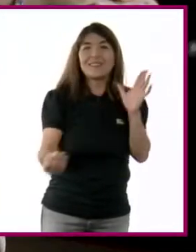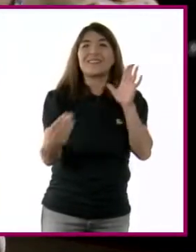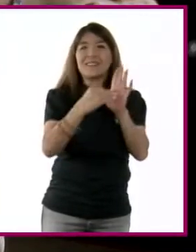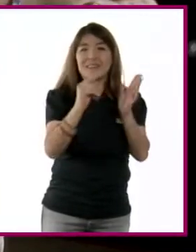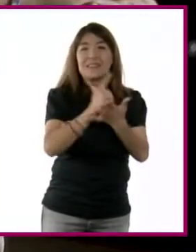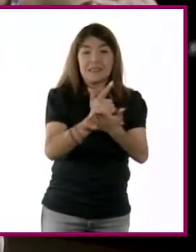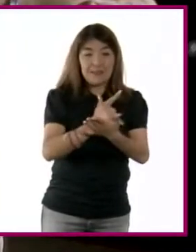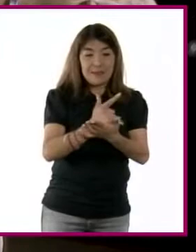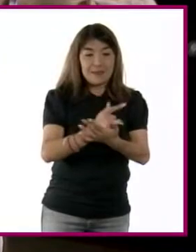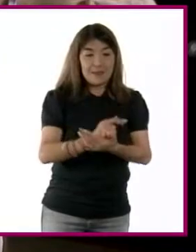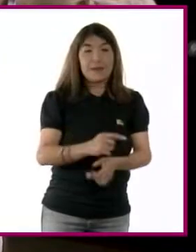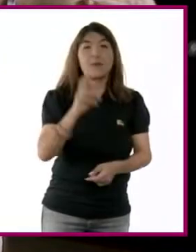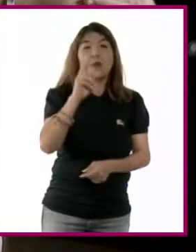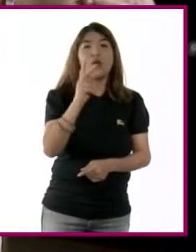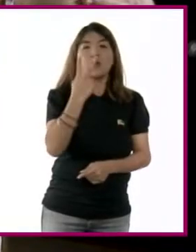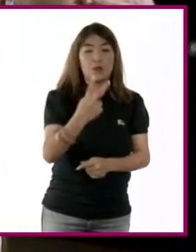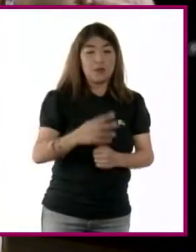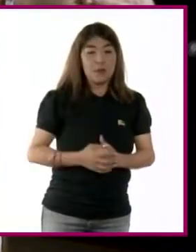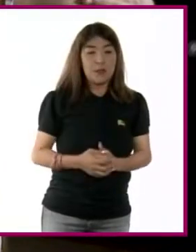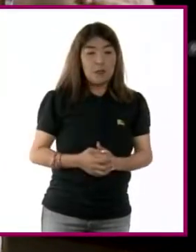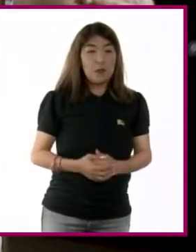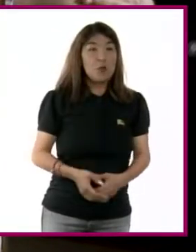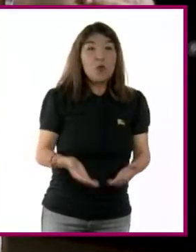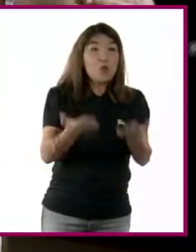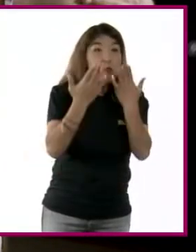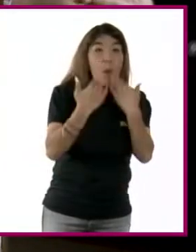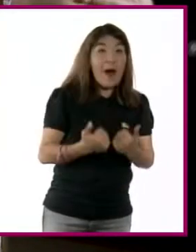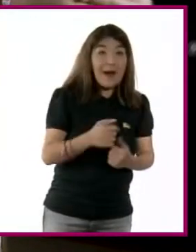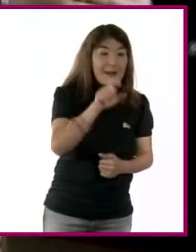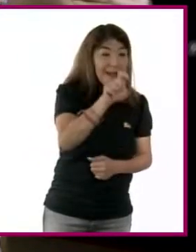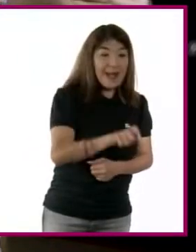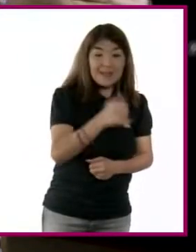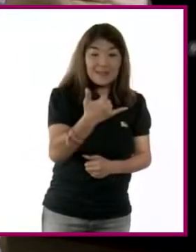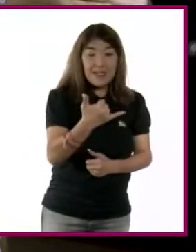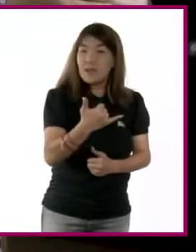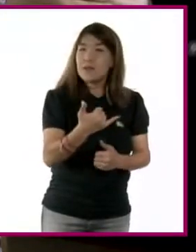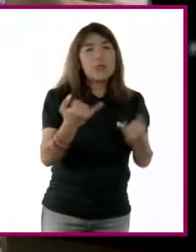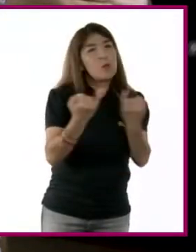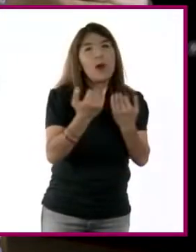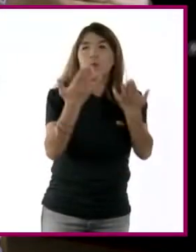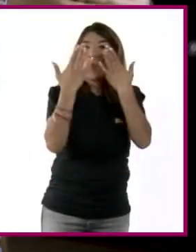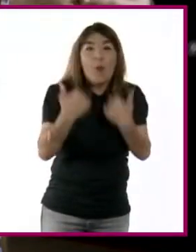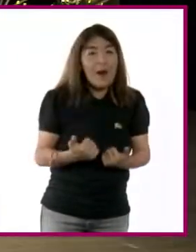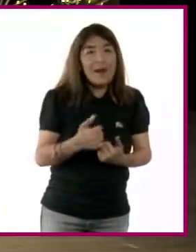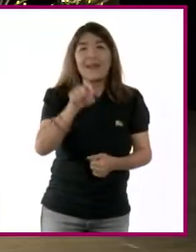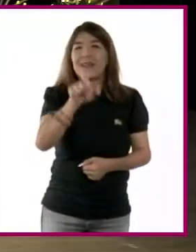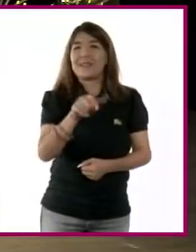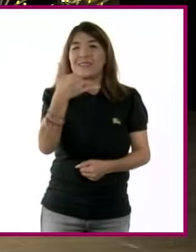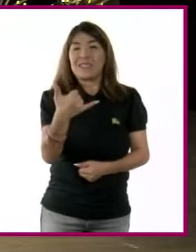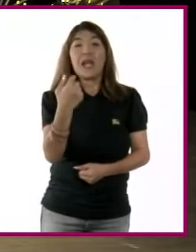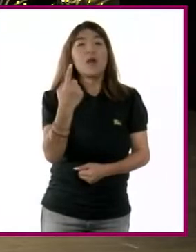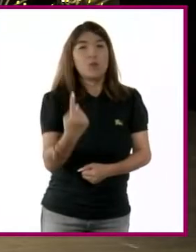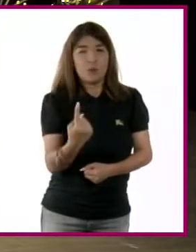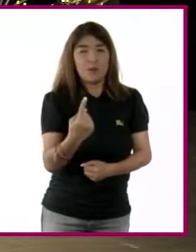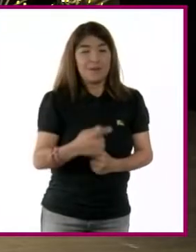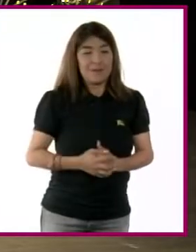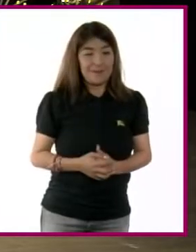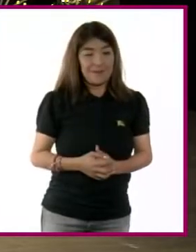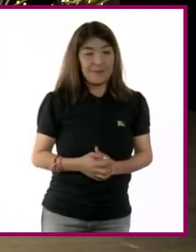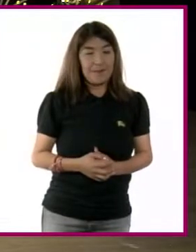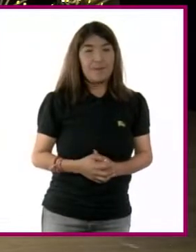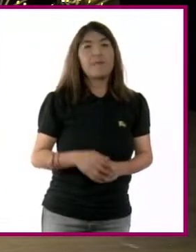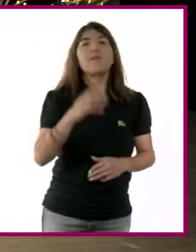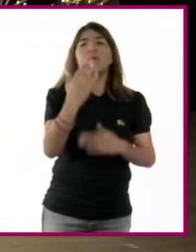dos proposiciones. No existe XY y no existe XY'. Vemos por lo tanto que